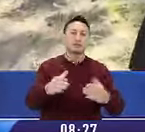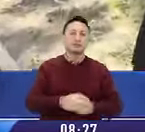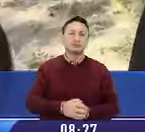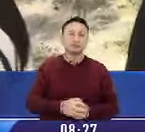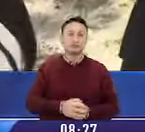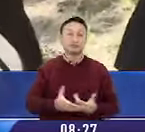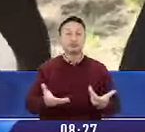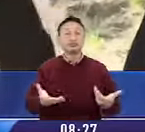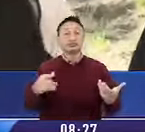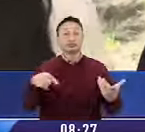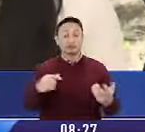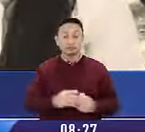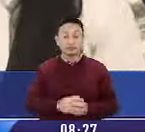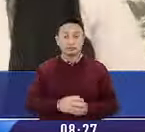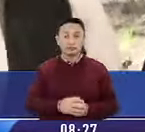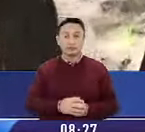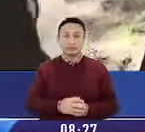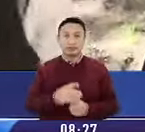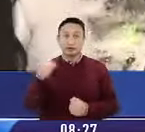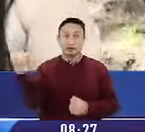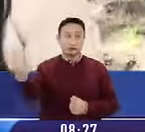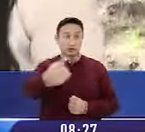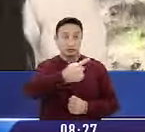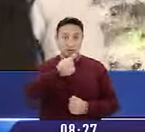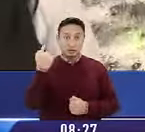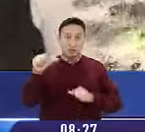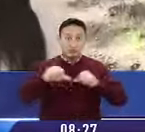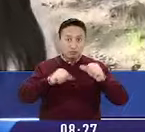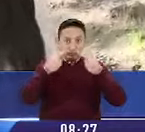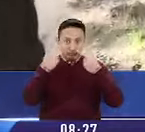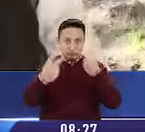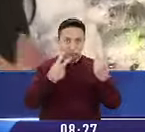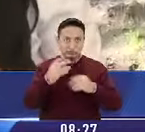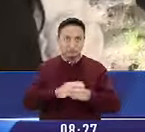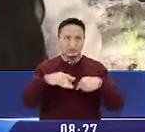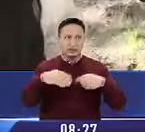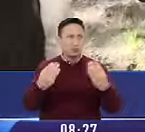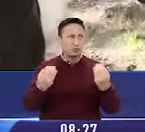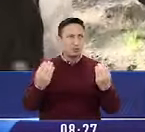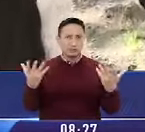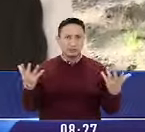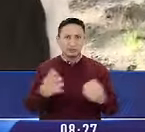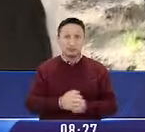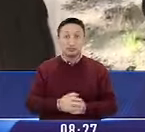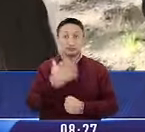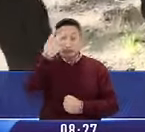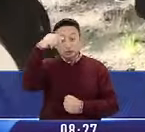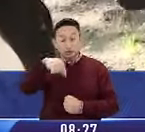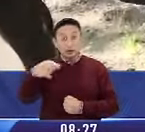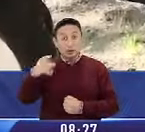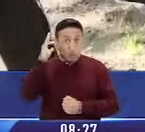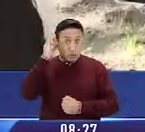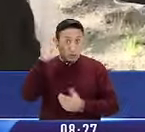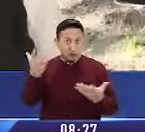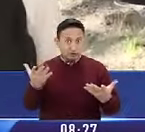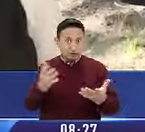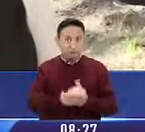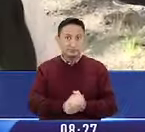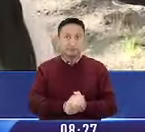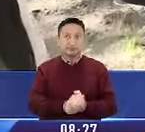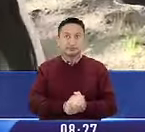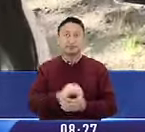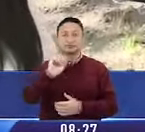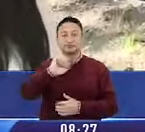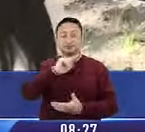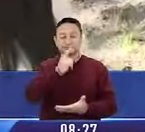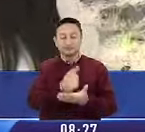por supuesto, pueden hacer un recorrido por toda la administración. Hay bastantísimas cosas y qué lindo que sean de manos de mujeres. Claro que sí, hacer una